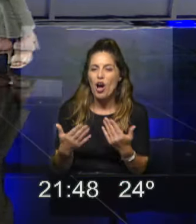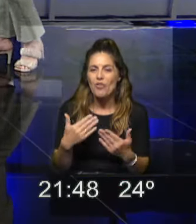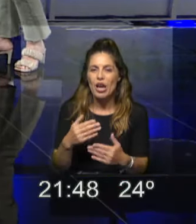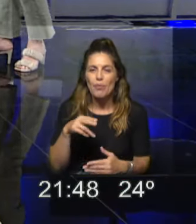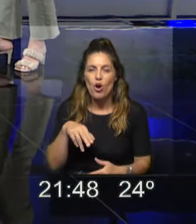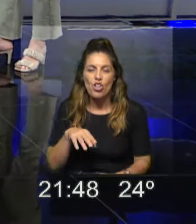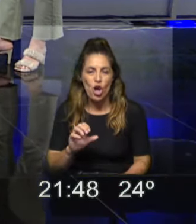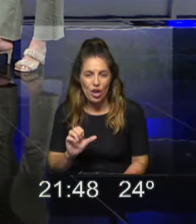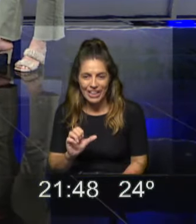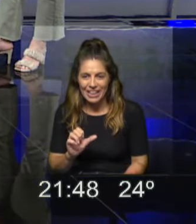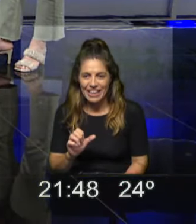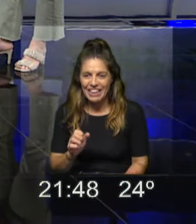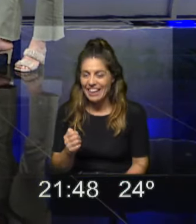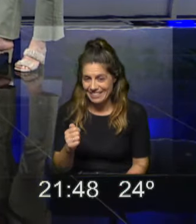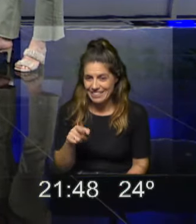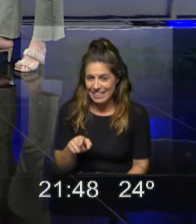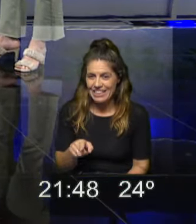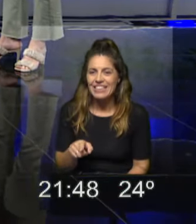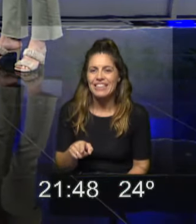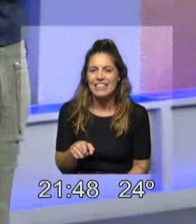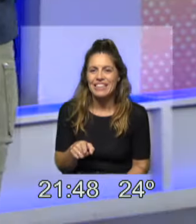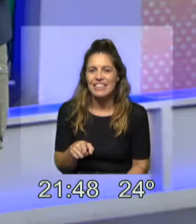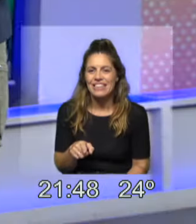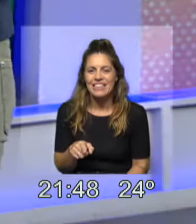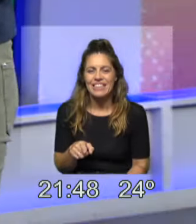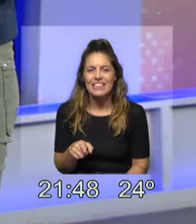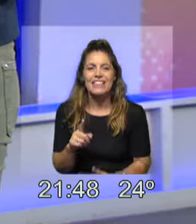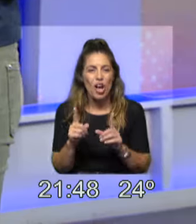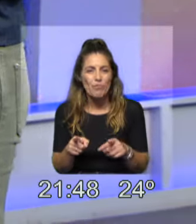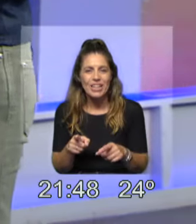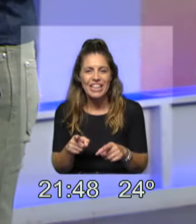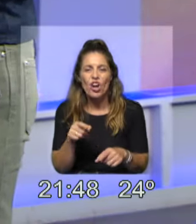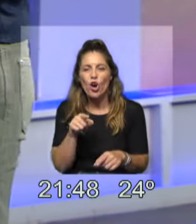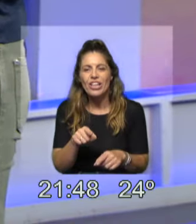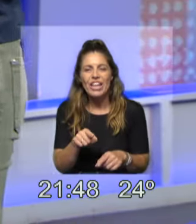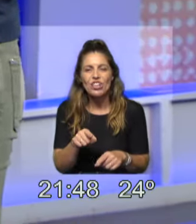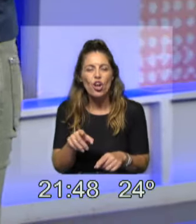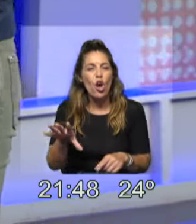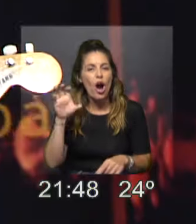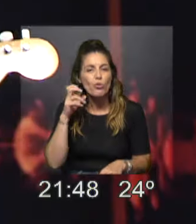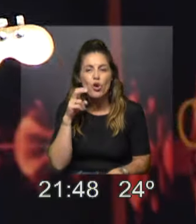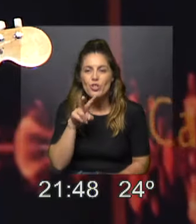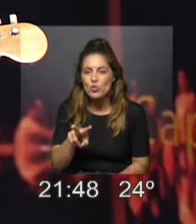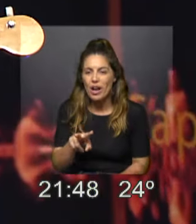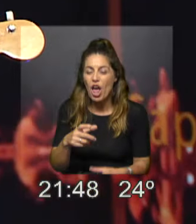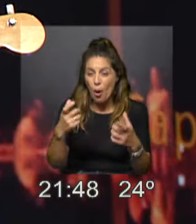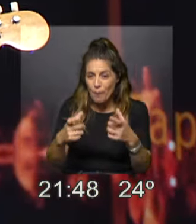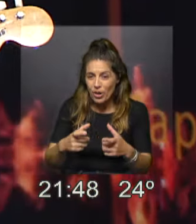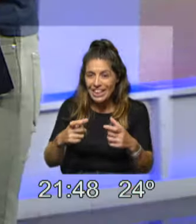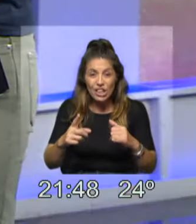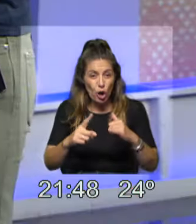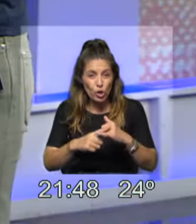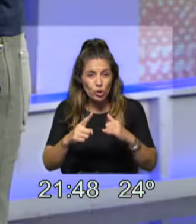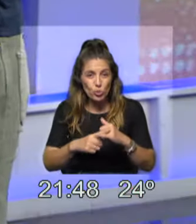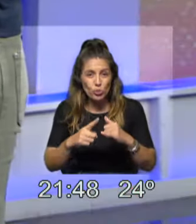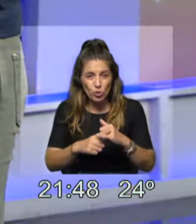Noé recién, con la gacetilla, pero a su vez también con esta pata que tenés en lo audiovisual, porque el disco además en YouTube está